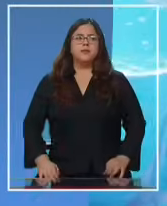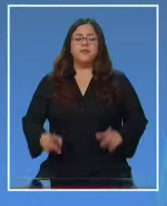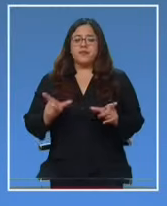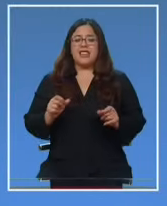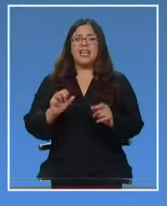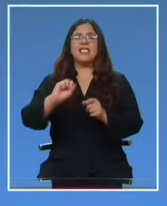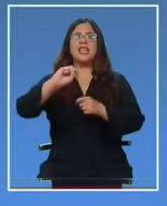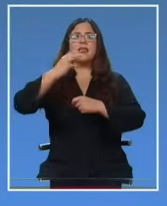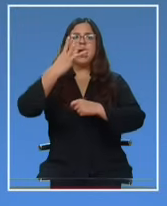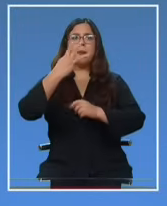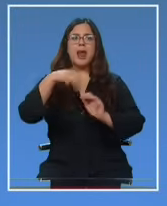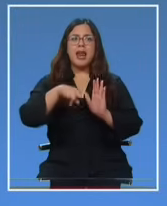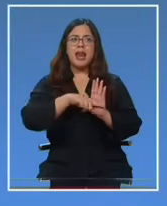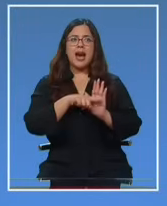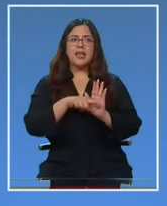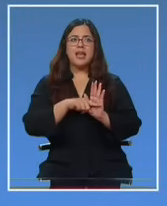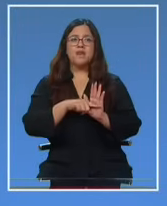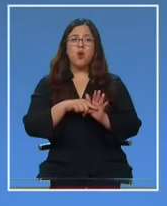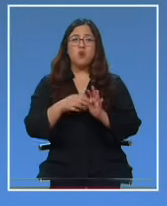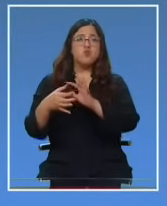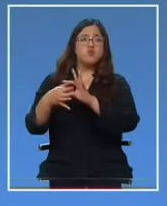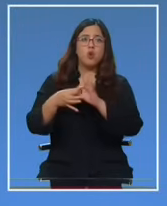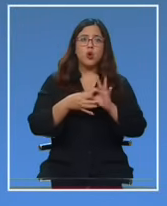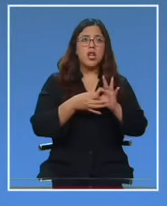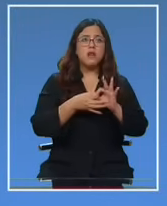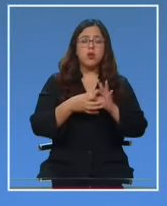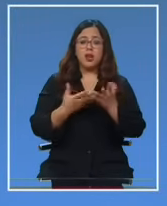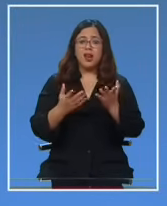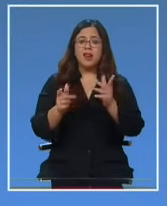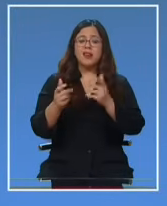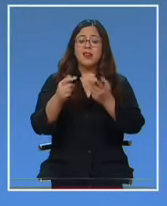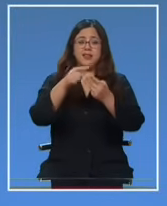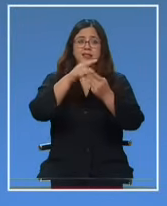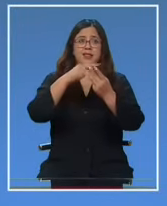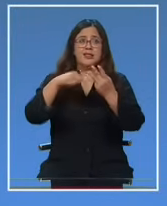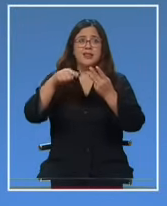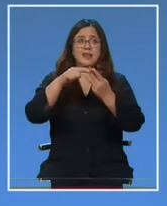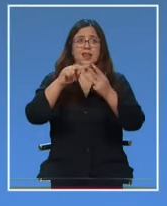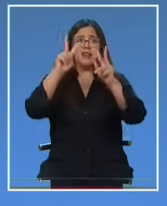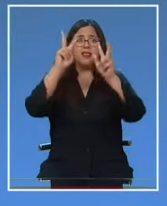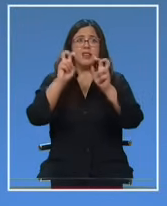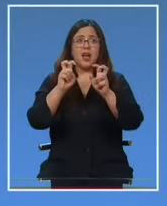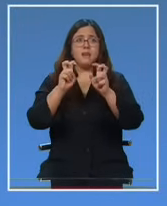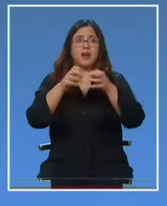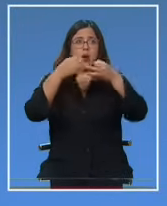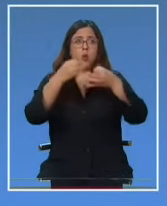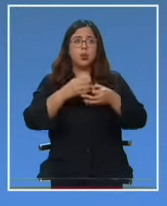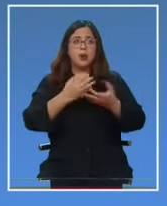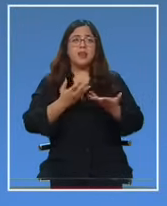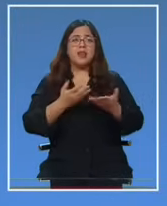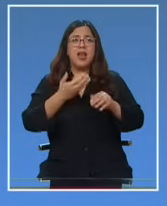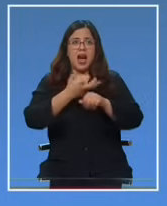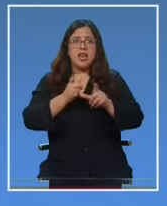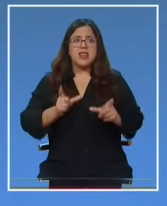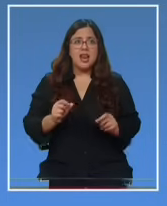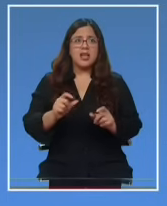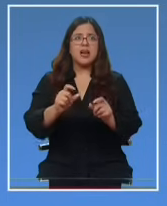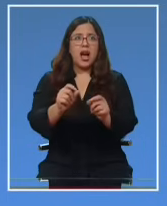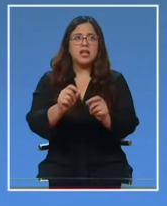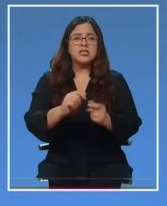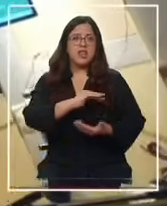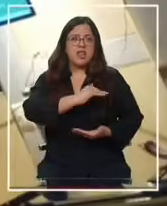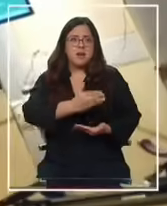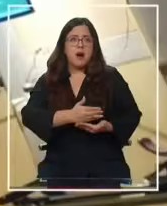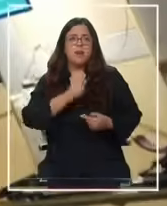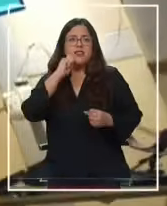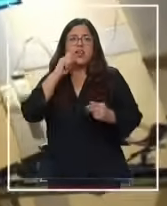Cáncer triple negativo, que debe su nombre a que no responde a ninguno de los tres receptores que por lo general se encuentran en el cáncer de mama, lo que lo hace